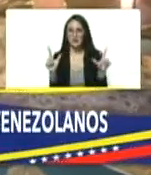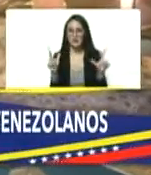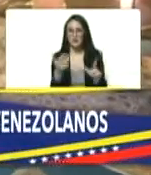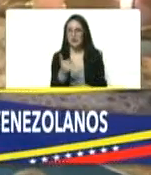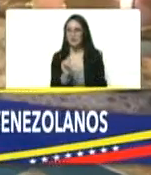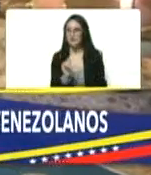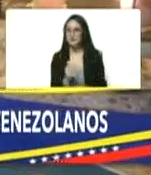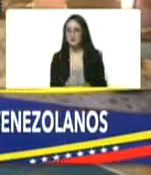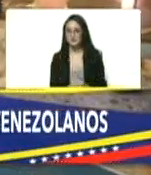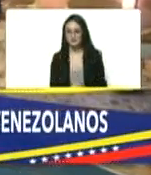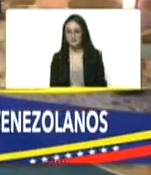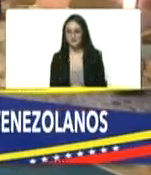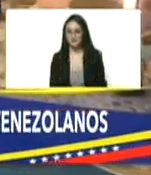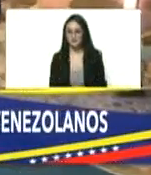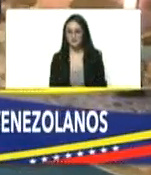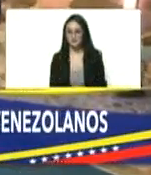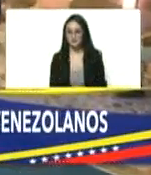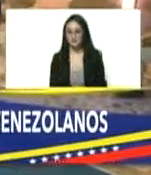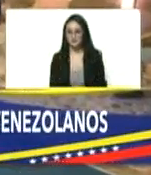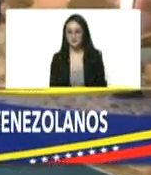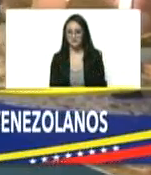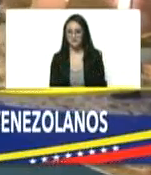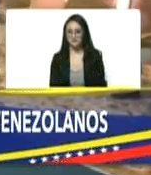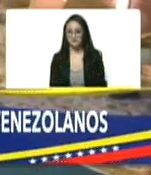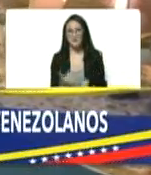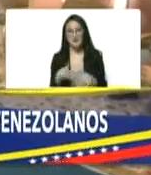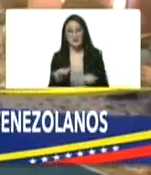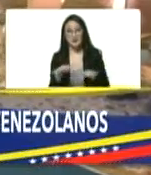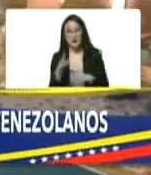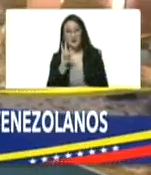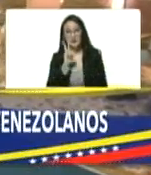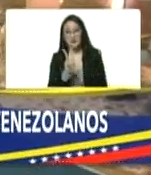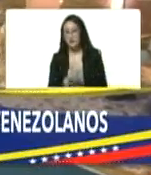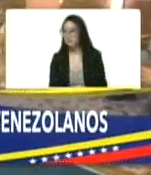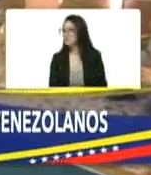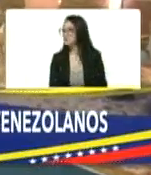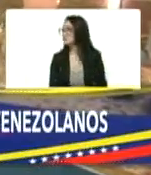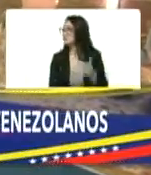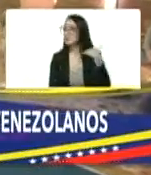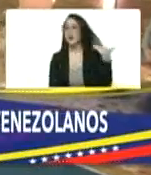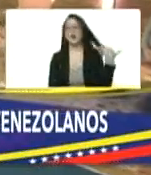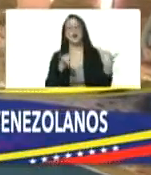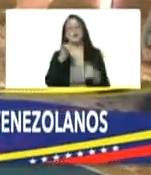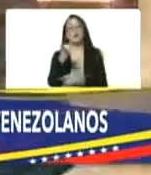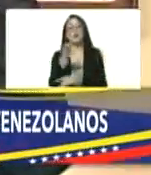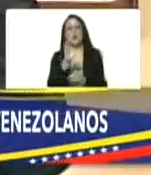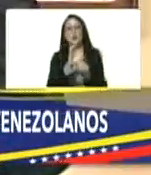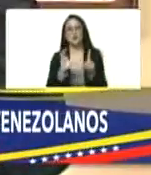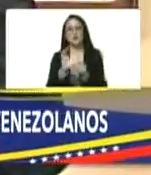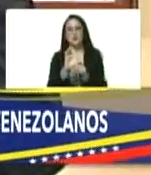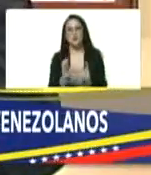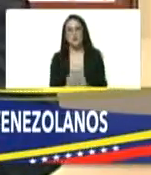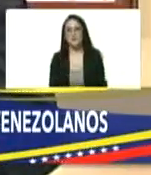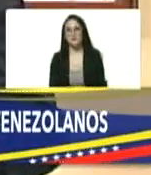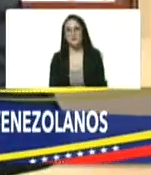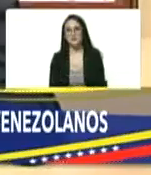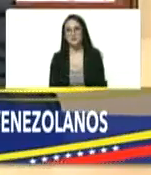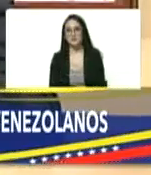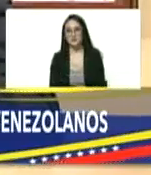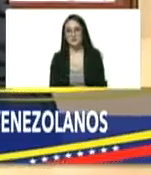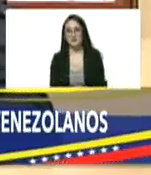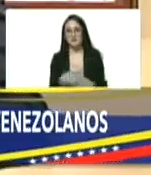físicamente fue. Y este acto tan bonito, de lunes de cultura, de lunes